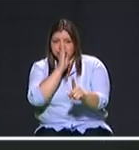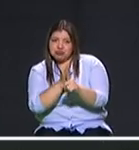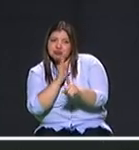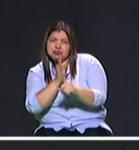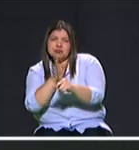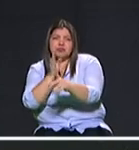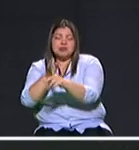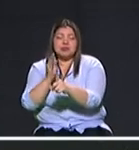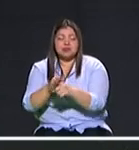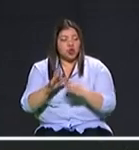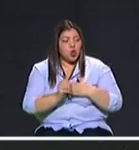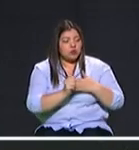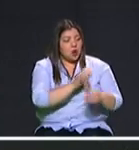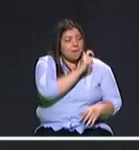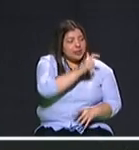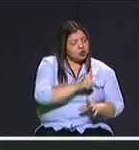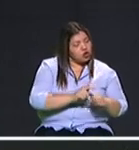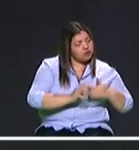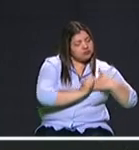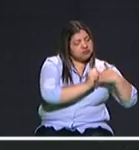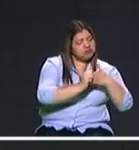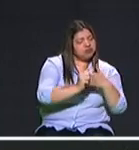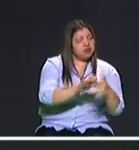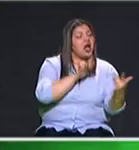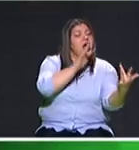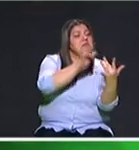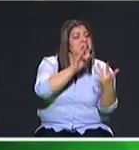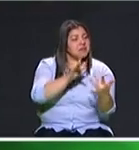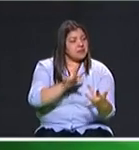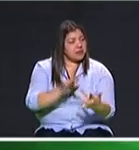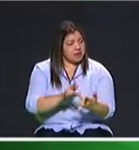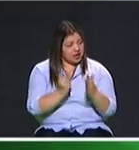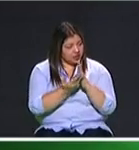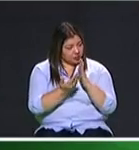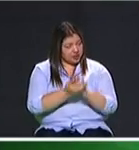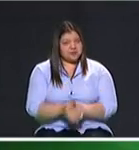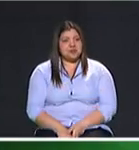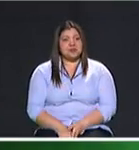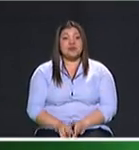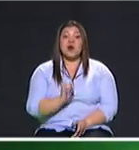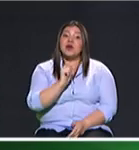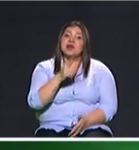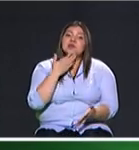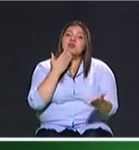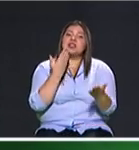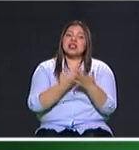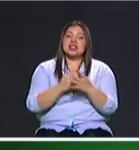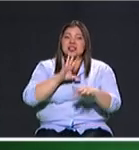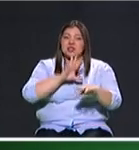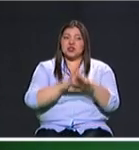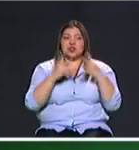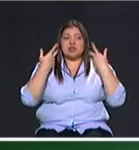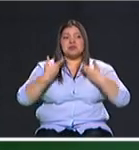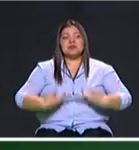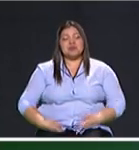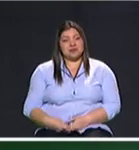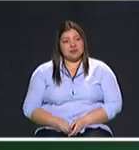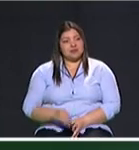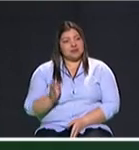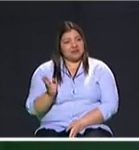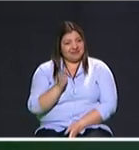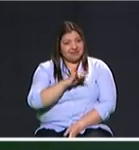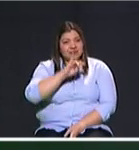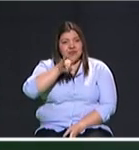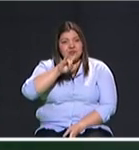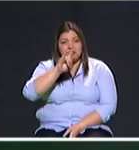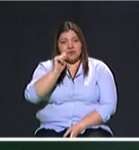orientar a la gente a formación más pertinente muy bien muchas gracias doctora beatriz el turno ahora para juan carlos vélez como mejorar empleo y